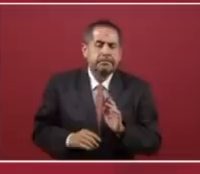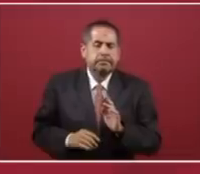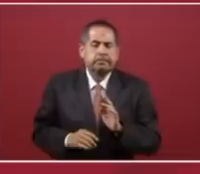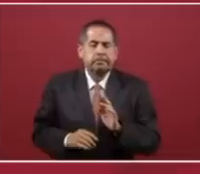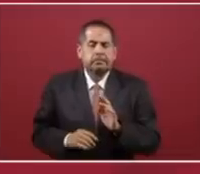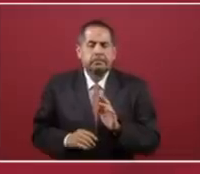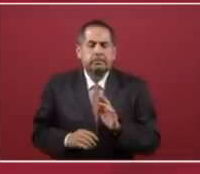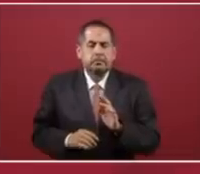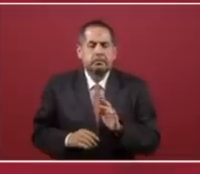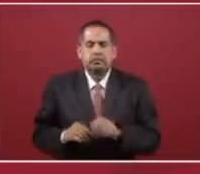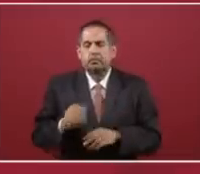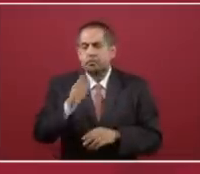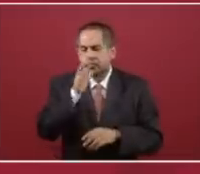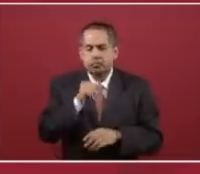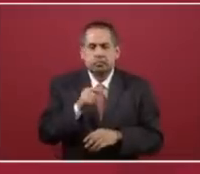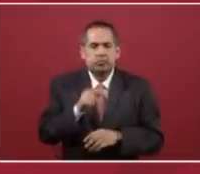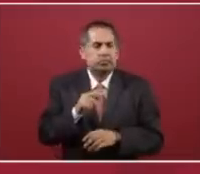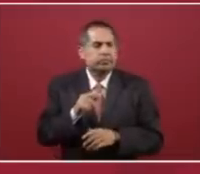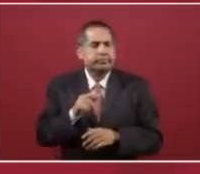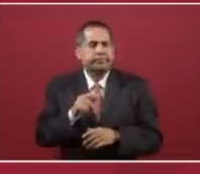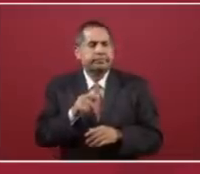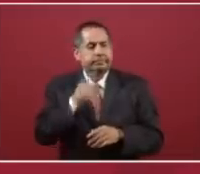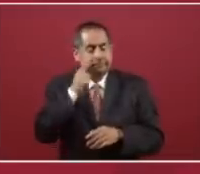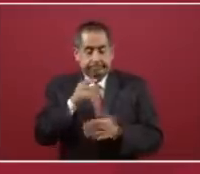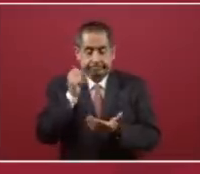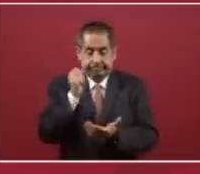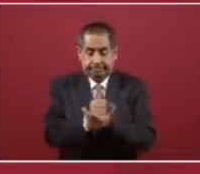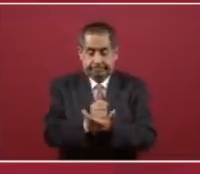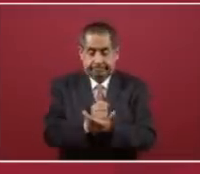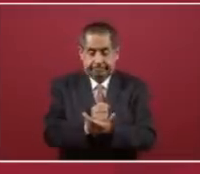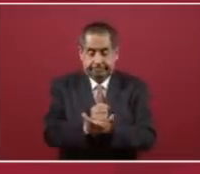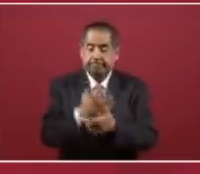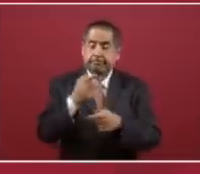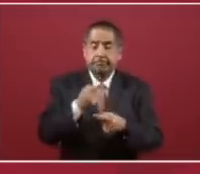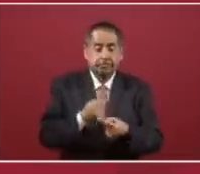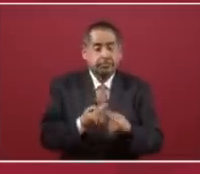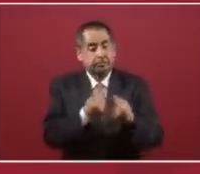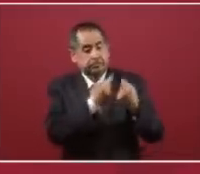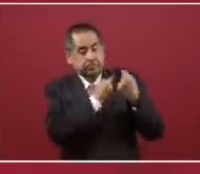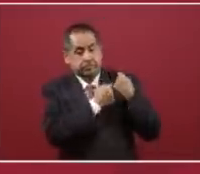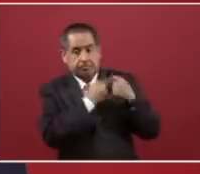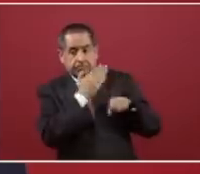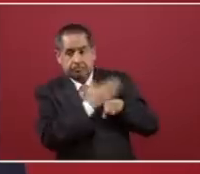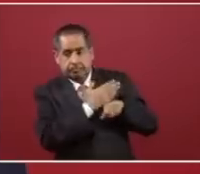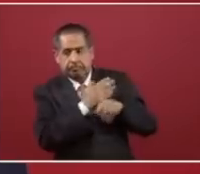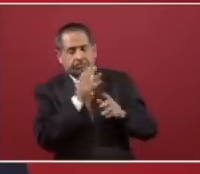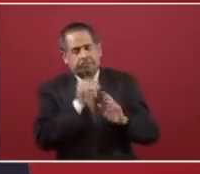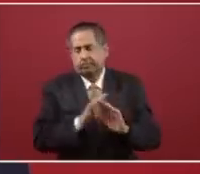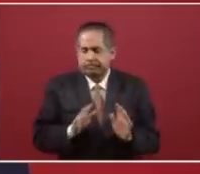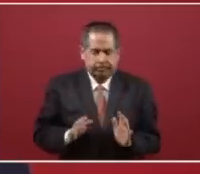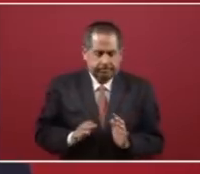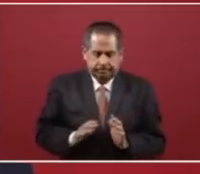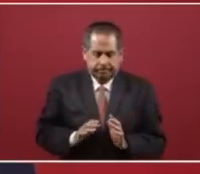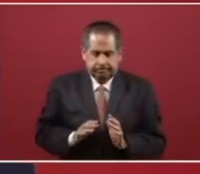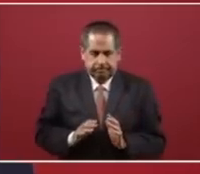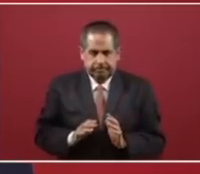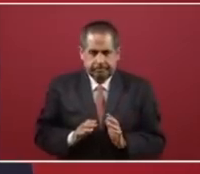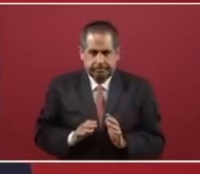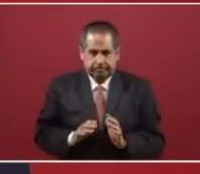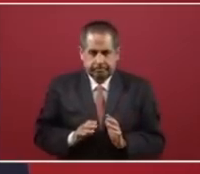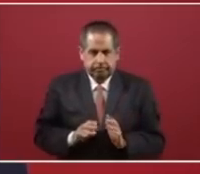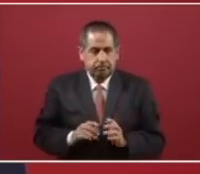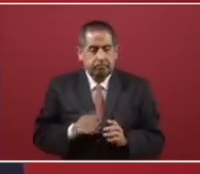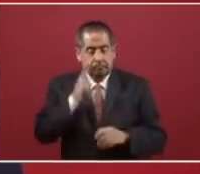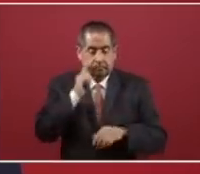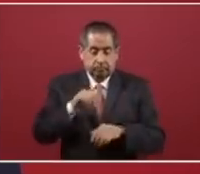no podría aplicarse si la reforma de manera